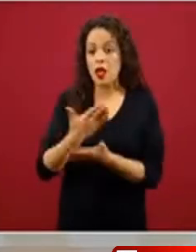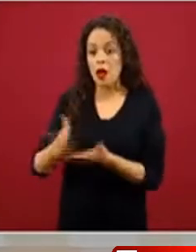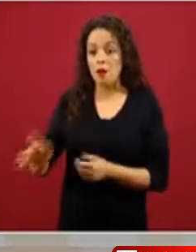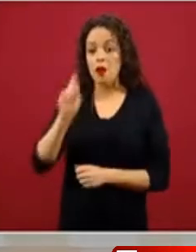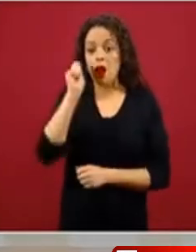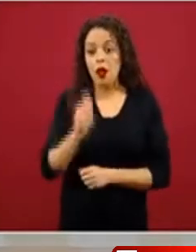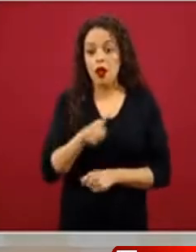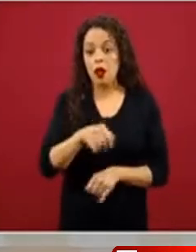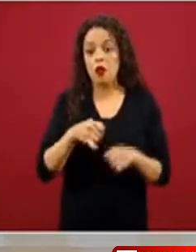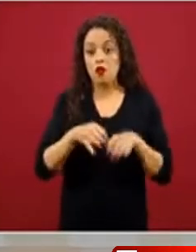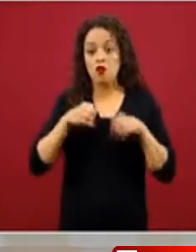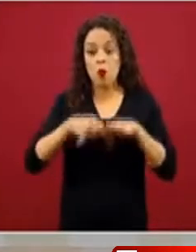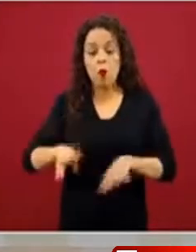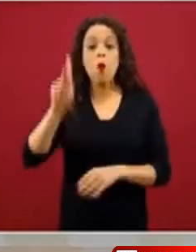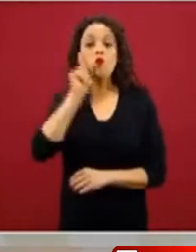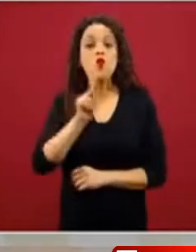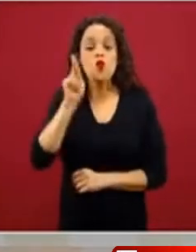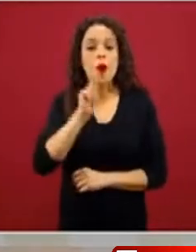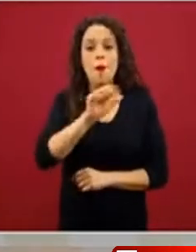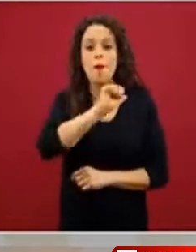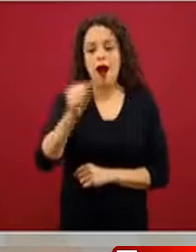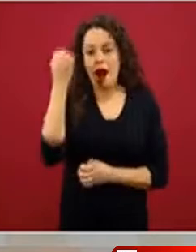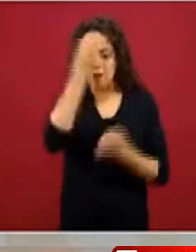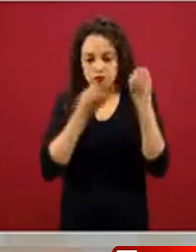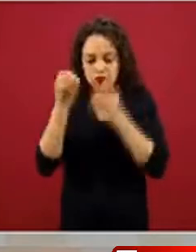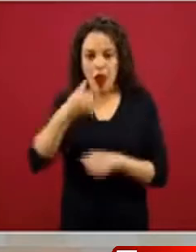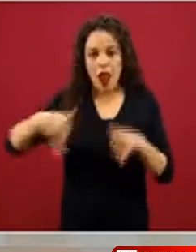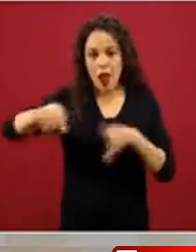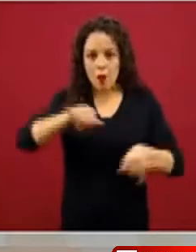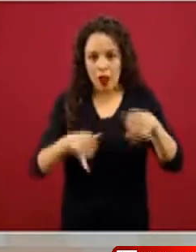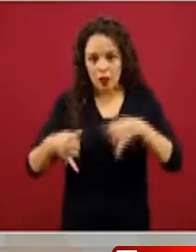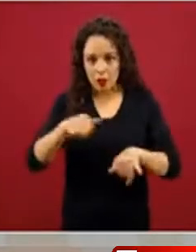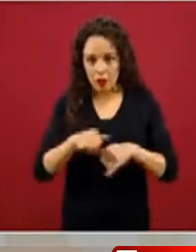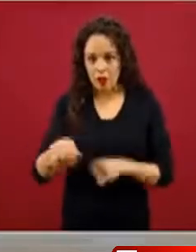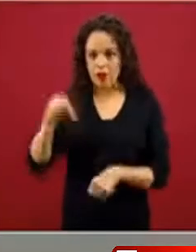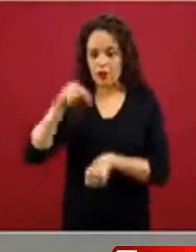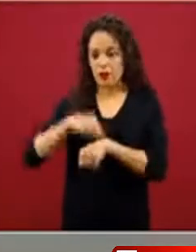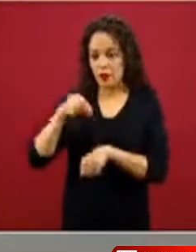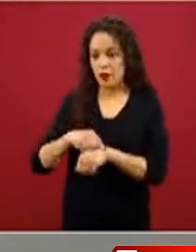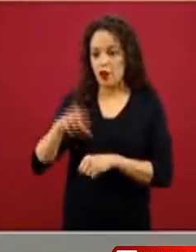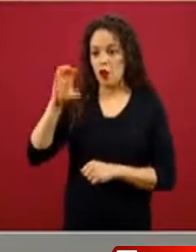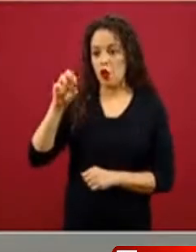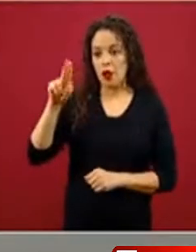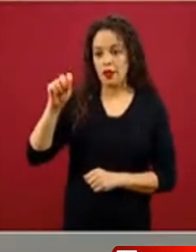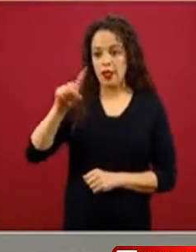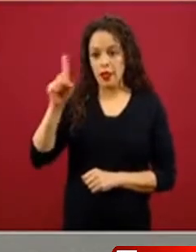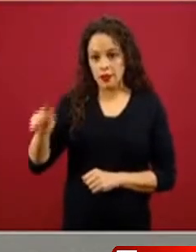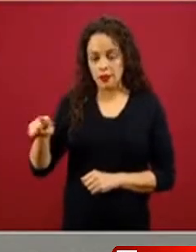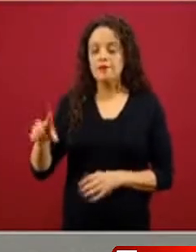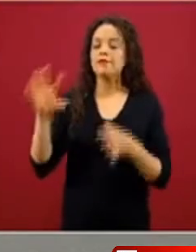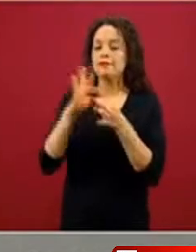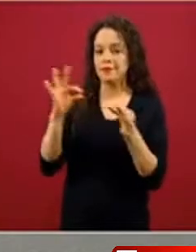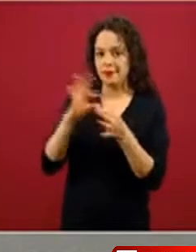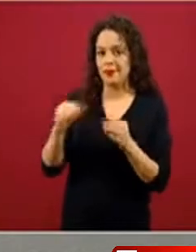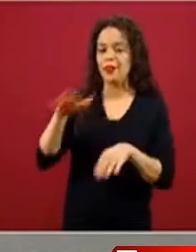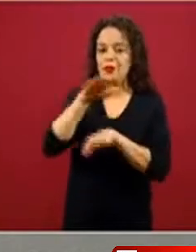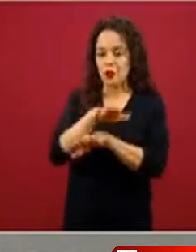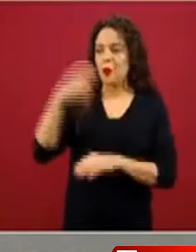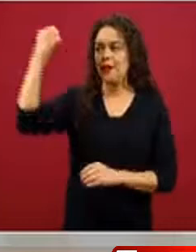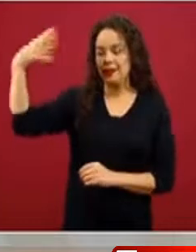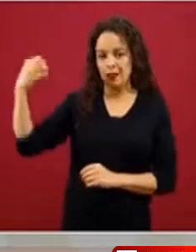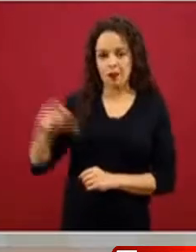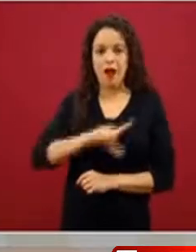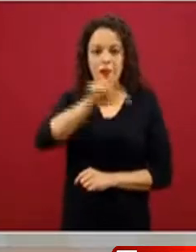informe de pruebas de laboratorio, el doctor Ricardo Cortés Alcalá presentará el semáforo y abrimos a